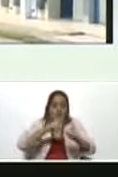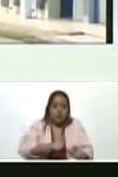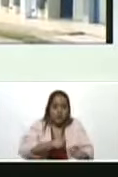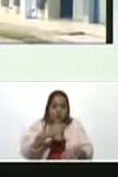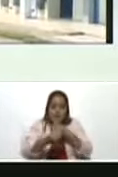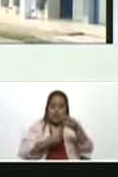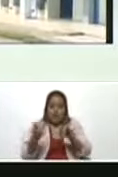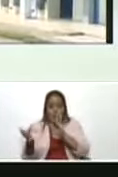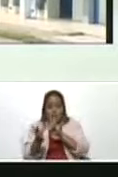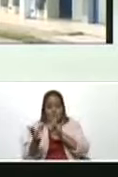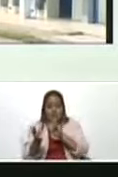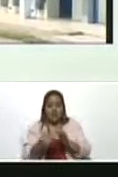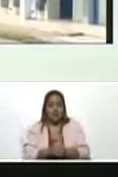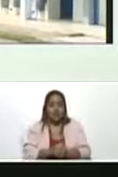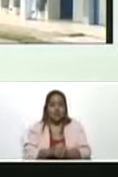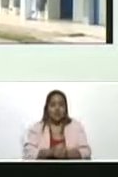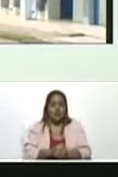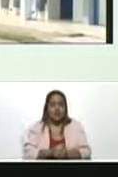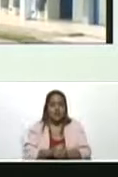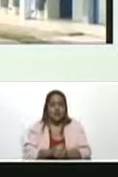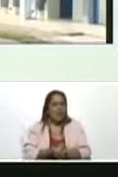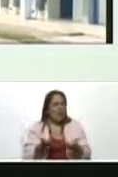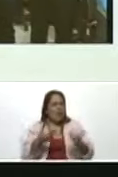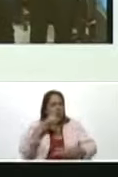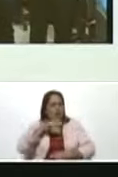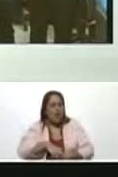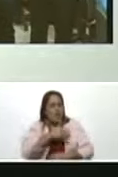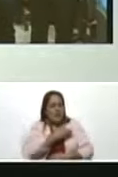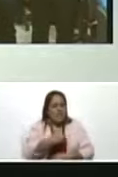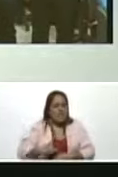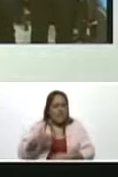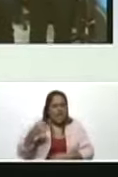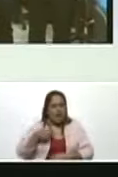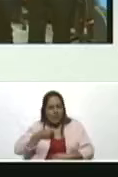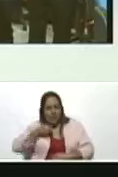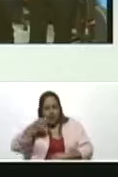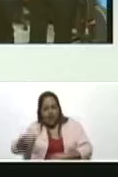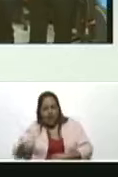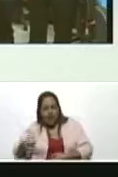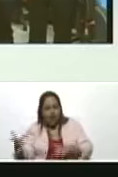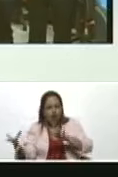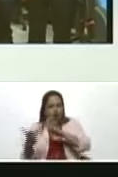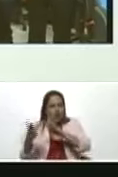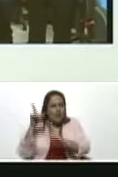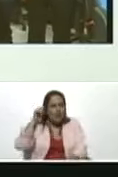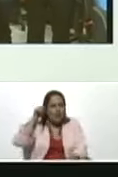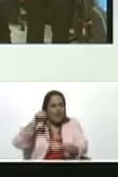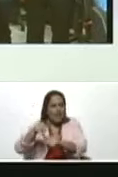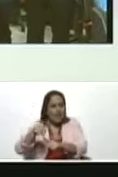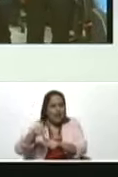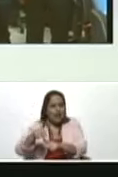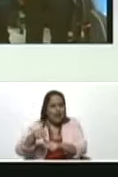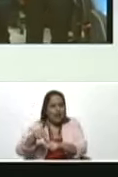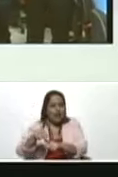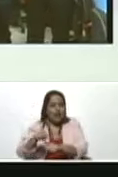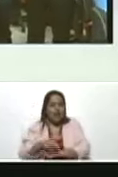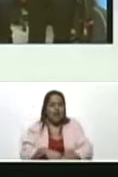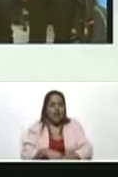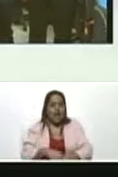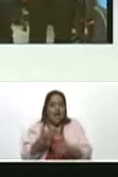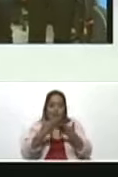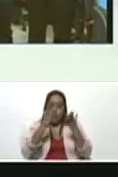el pase. ¿Cuándo un presidente le iba a dar un micrófono y un pase en vivo y directo a